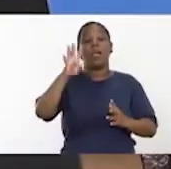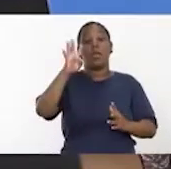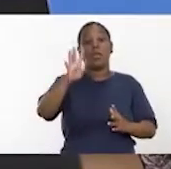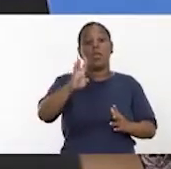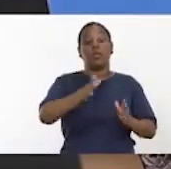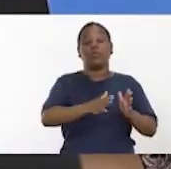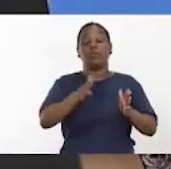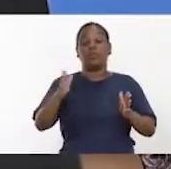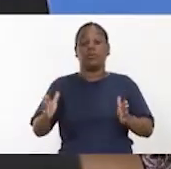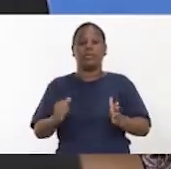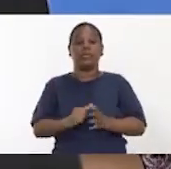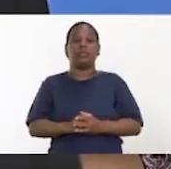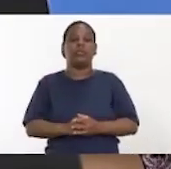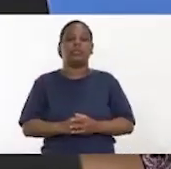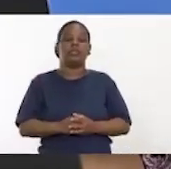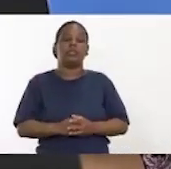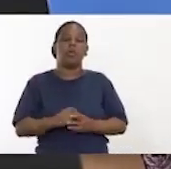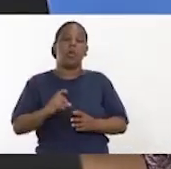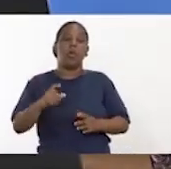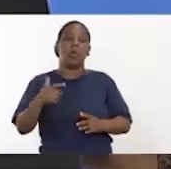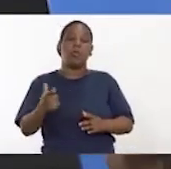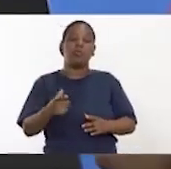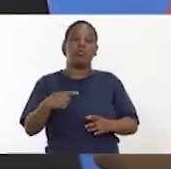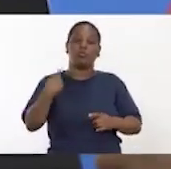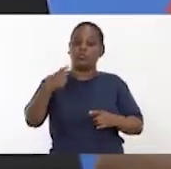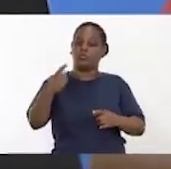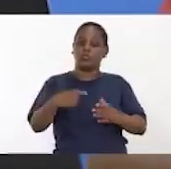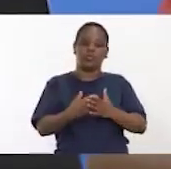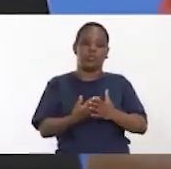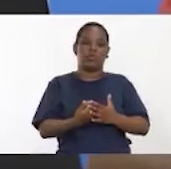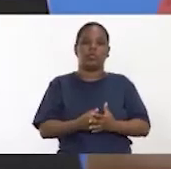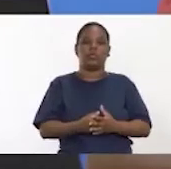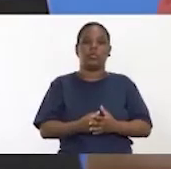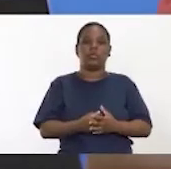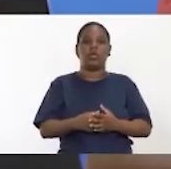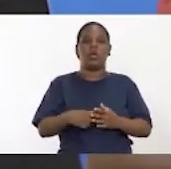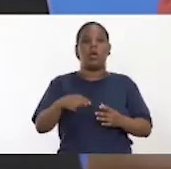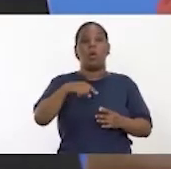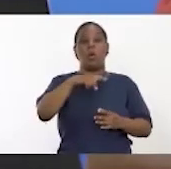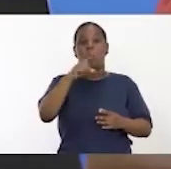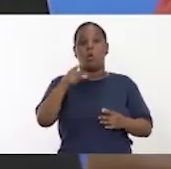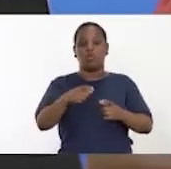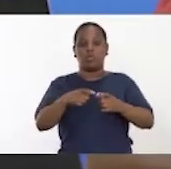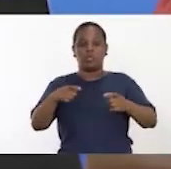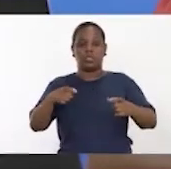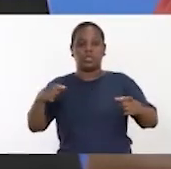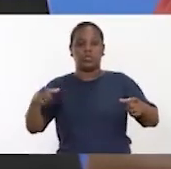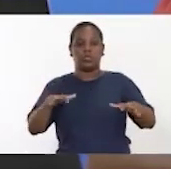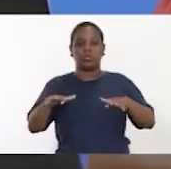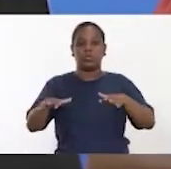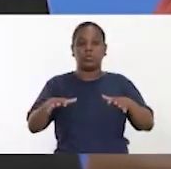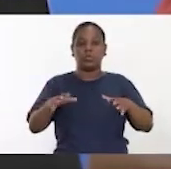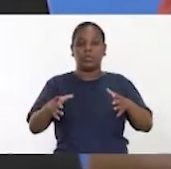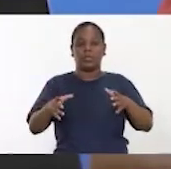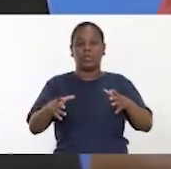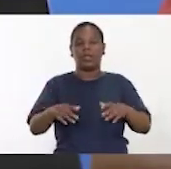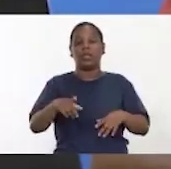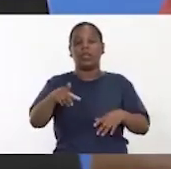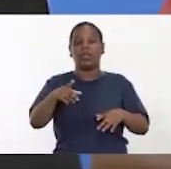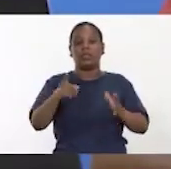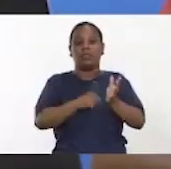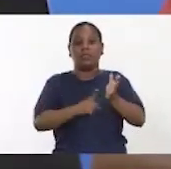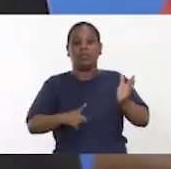Para el cuarto semestre, curso regular, oscilaciones mecánicas